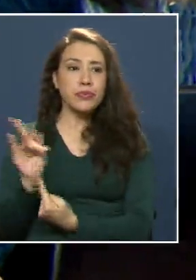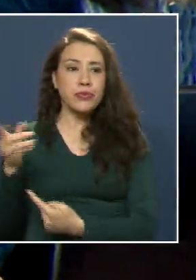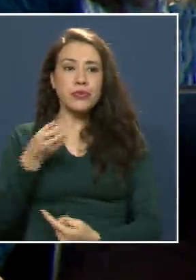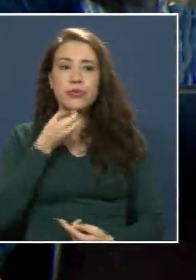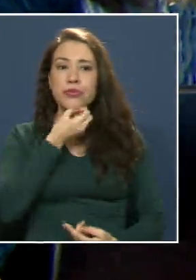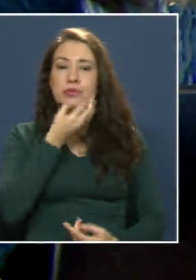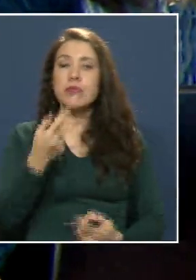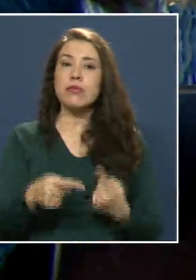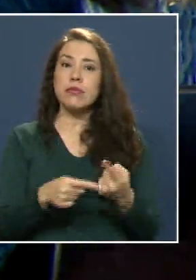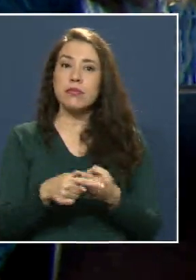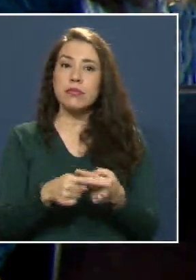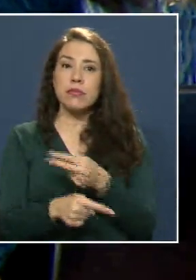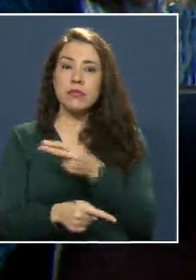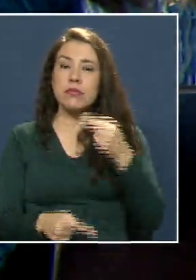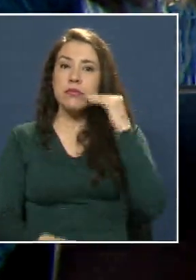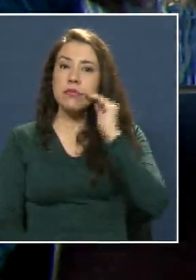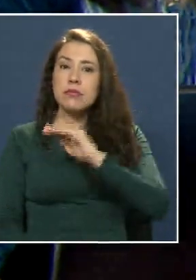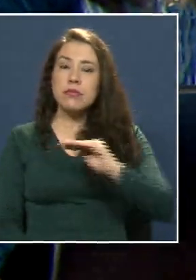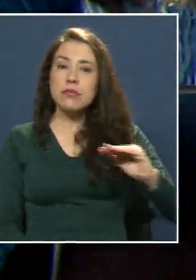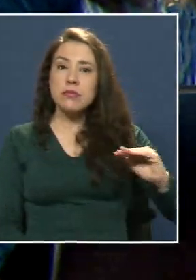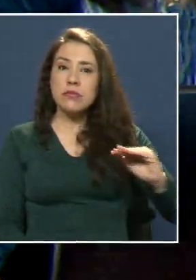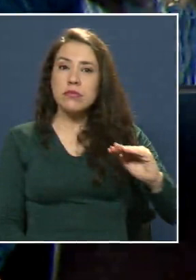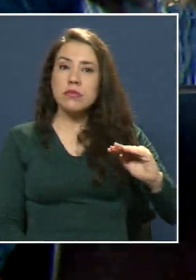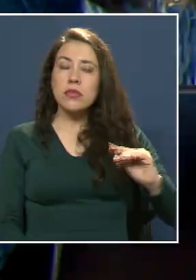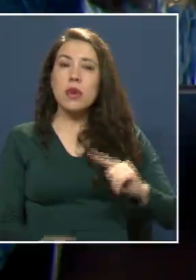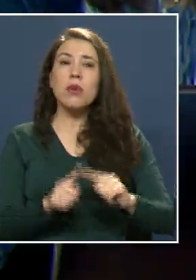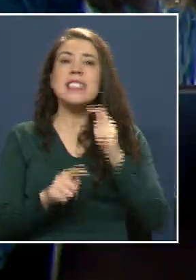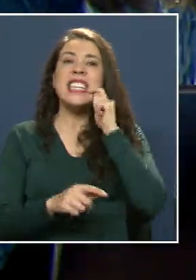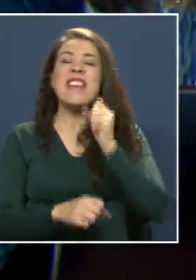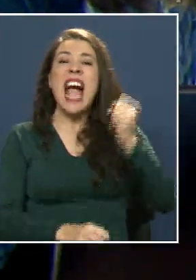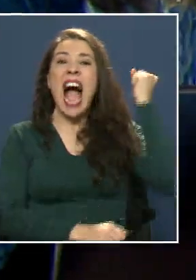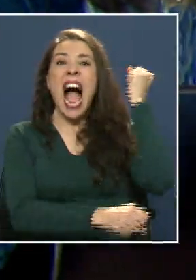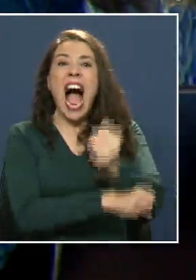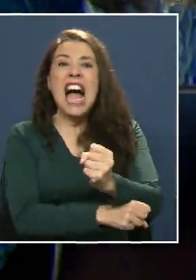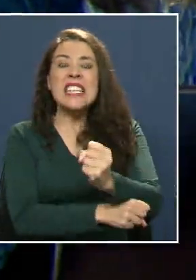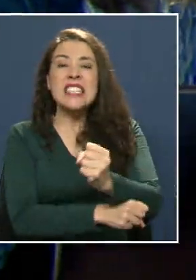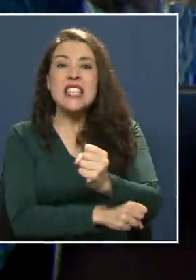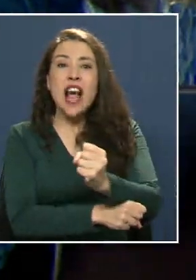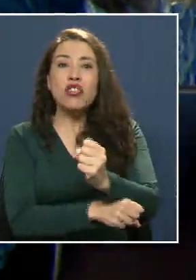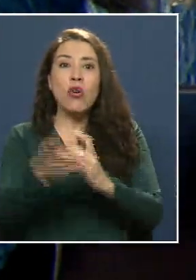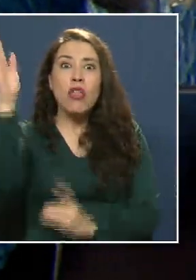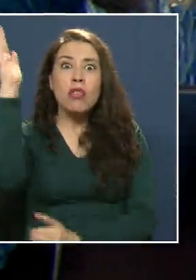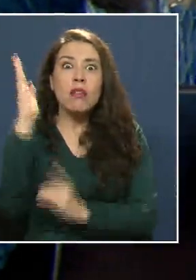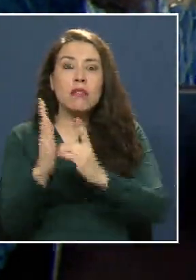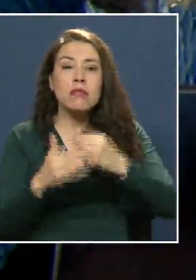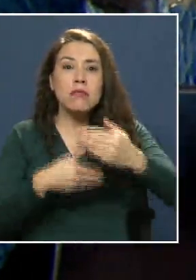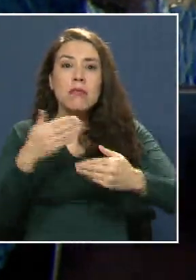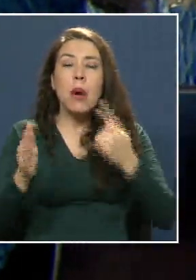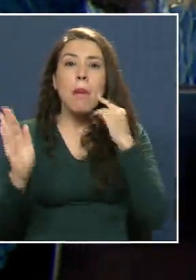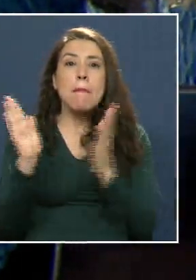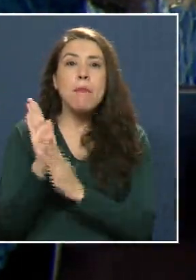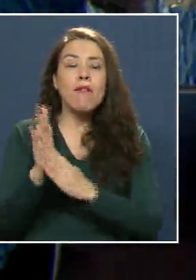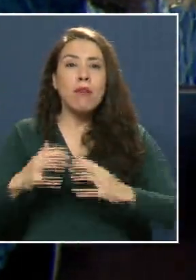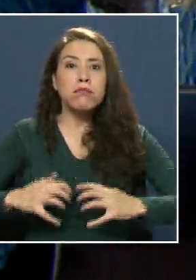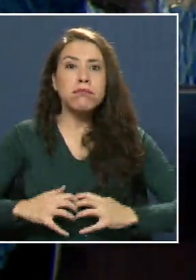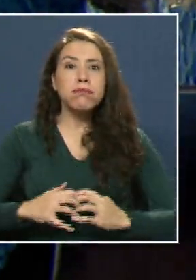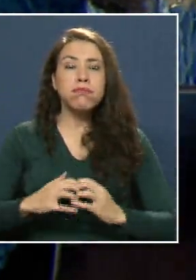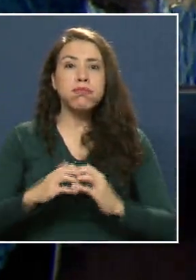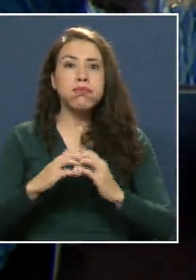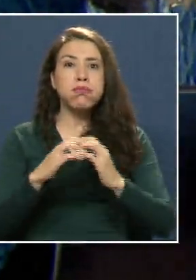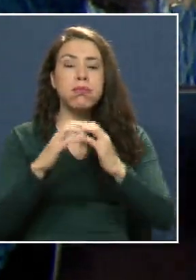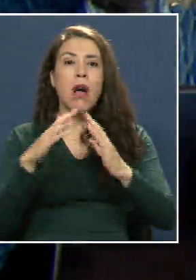menciona que el abuso sexual infantil es un asesinato en evolución. Las pruebas se fortalecen con el